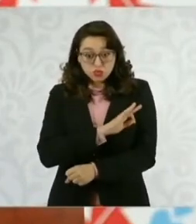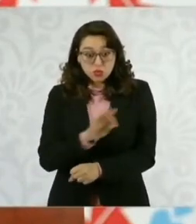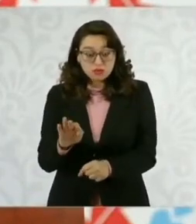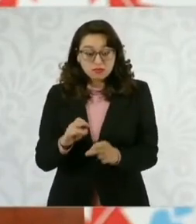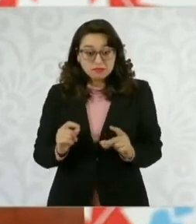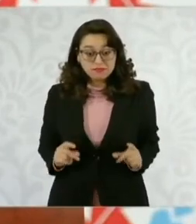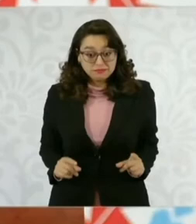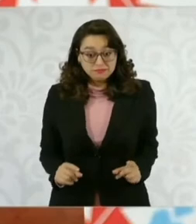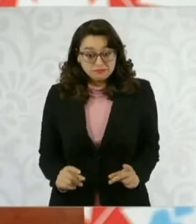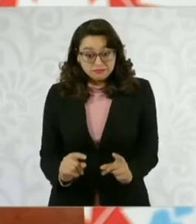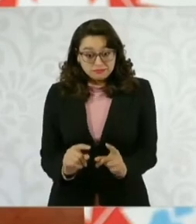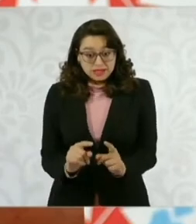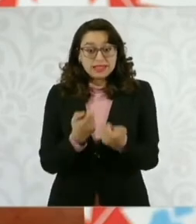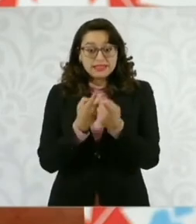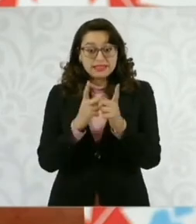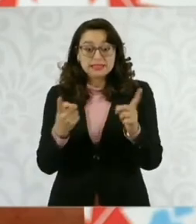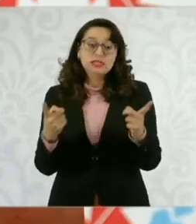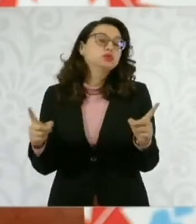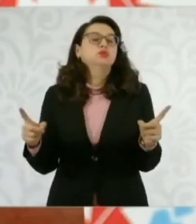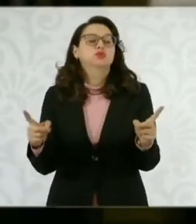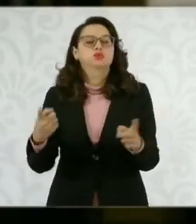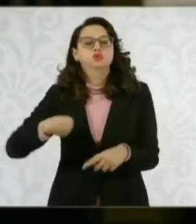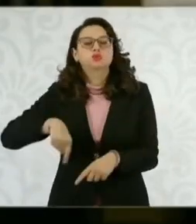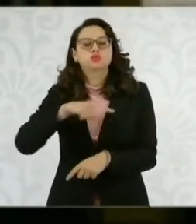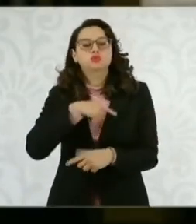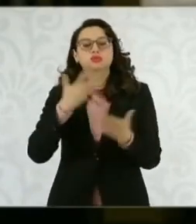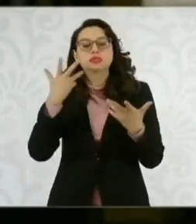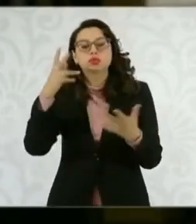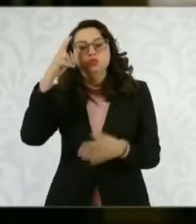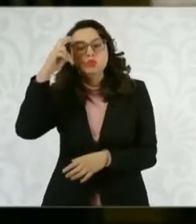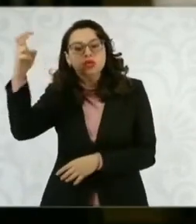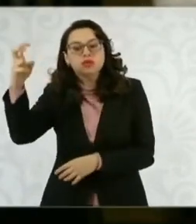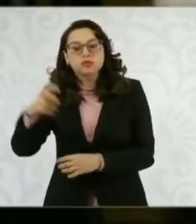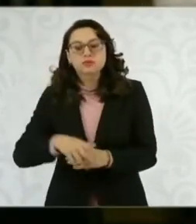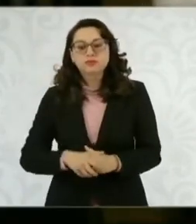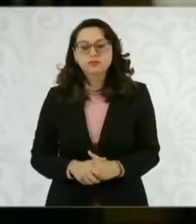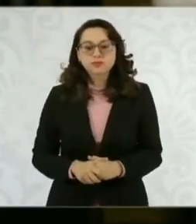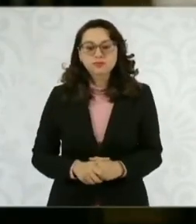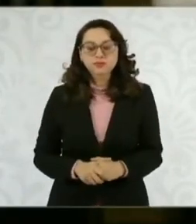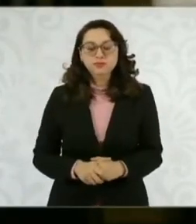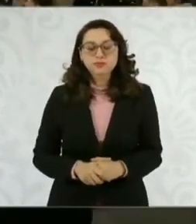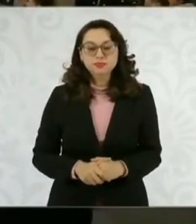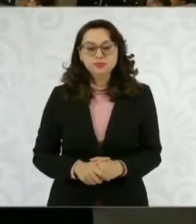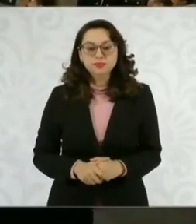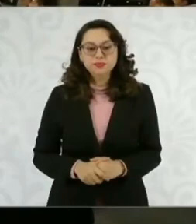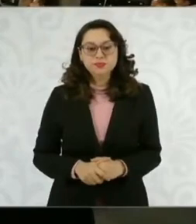fase acelerada con la que, bueno, soñamos muchos mexicanos.